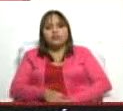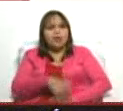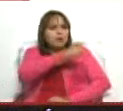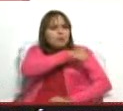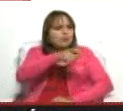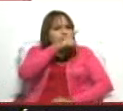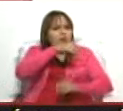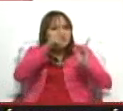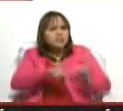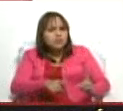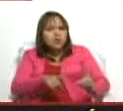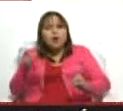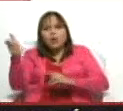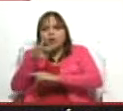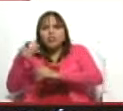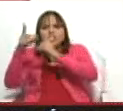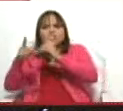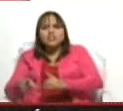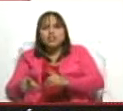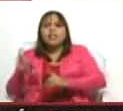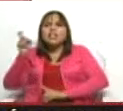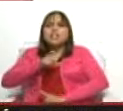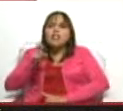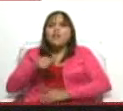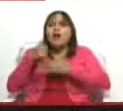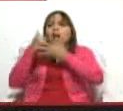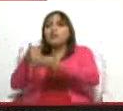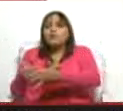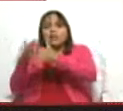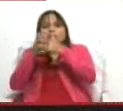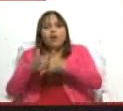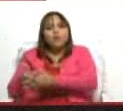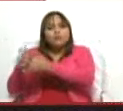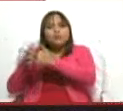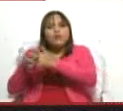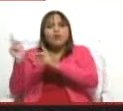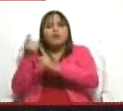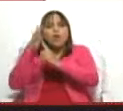que Venezuela necesitaba una receta neoliberal, criminal.